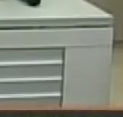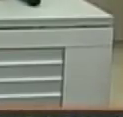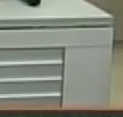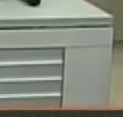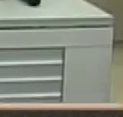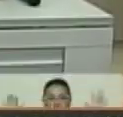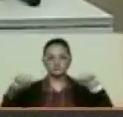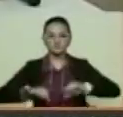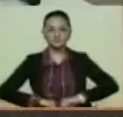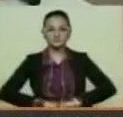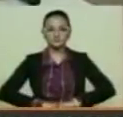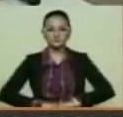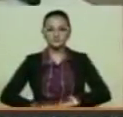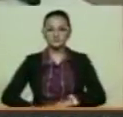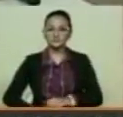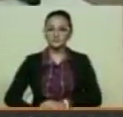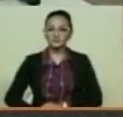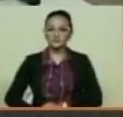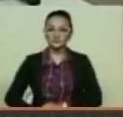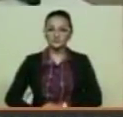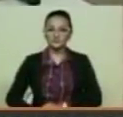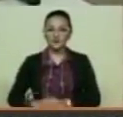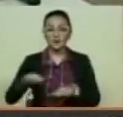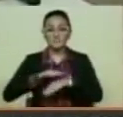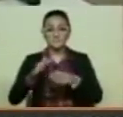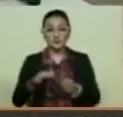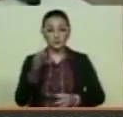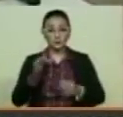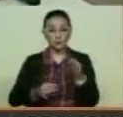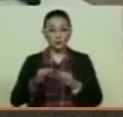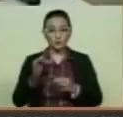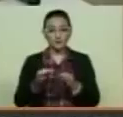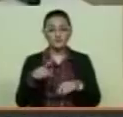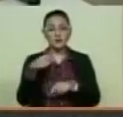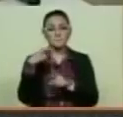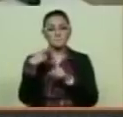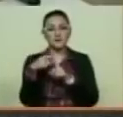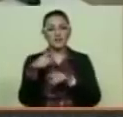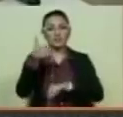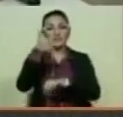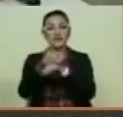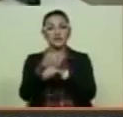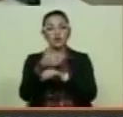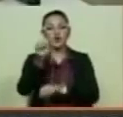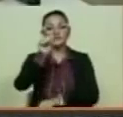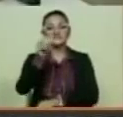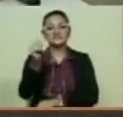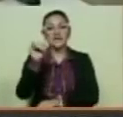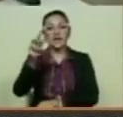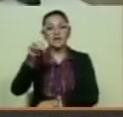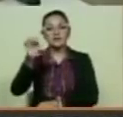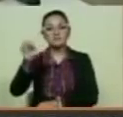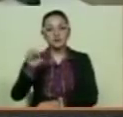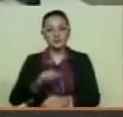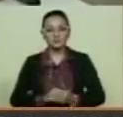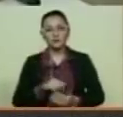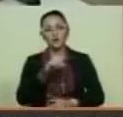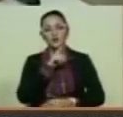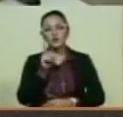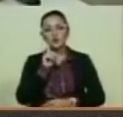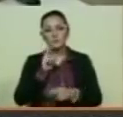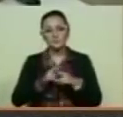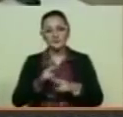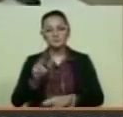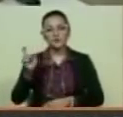Paz, Néstor Reverol, y con el director del SAIME, Gustavo Vizcaíno. Ha sido una reunión